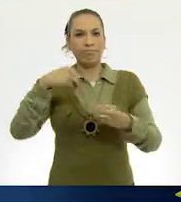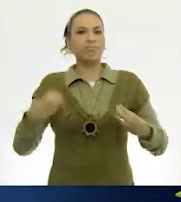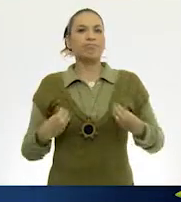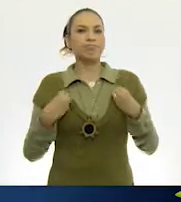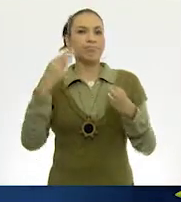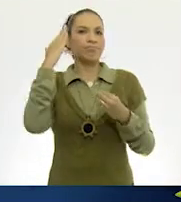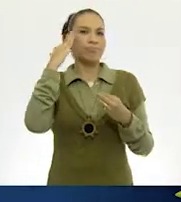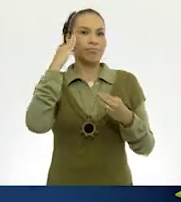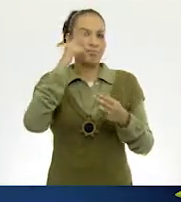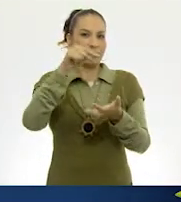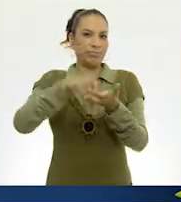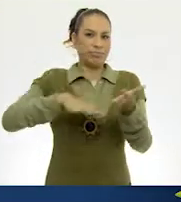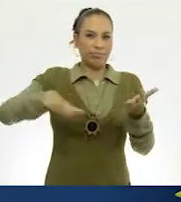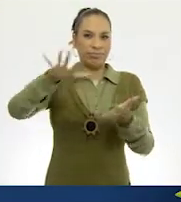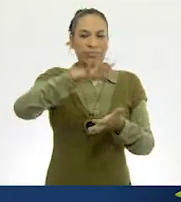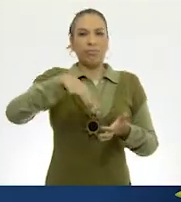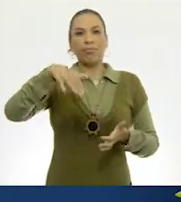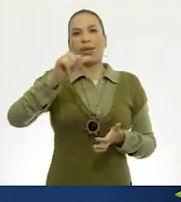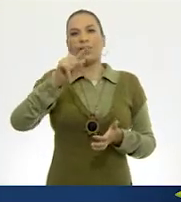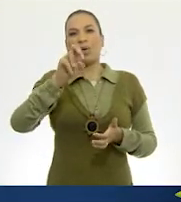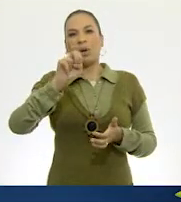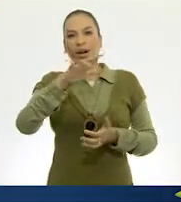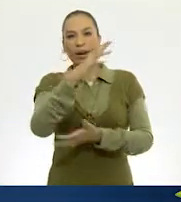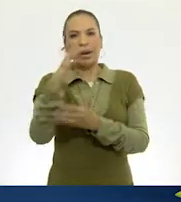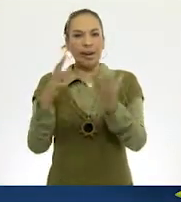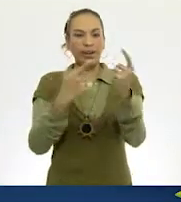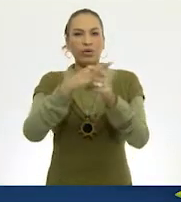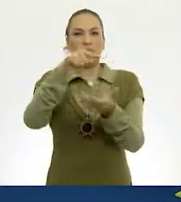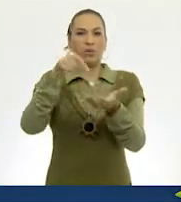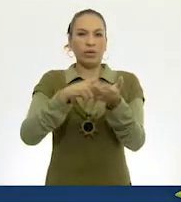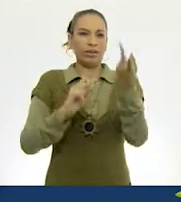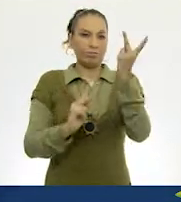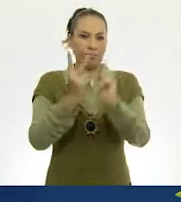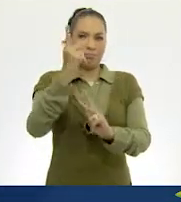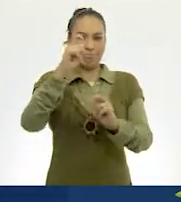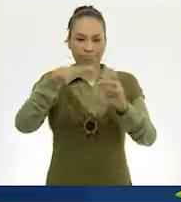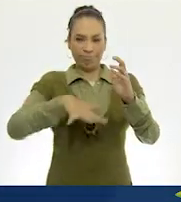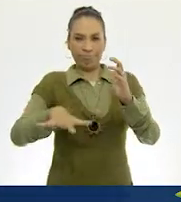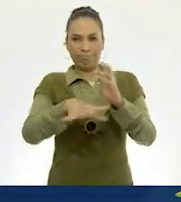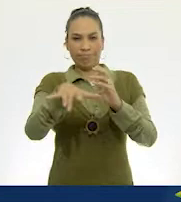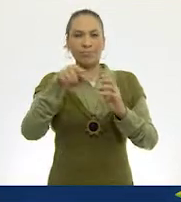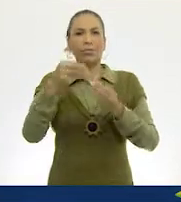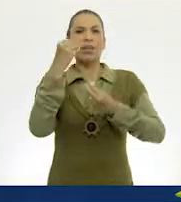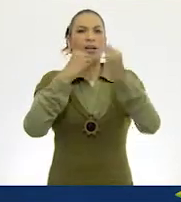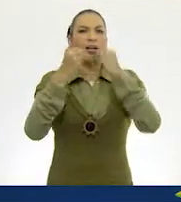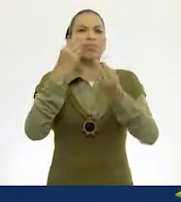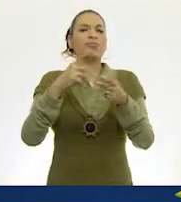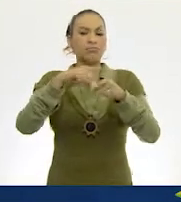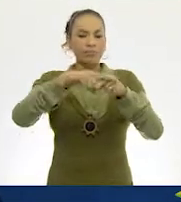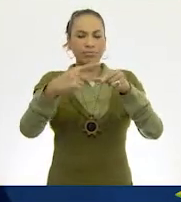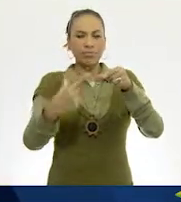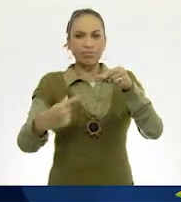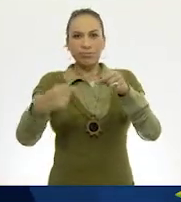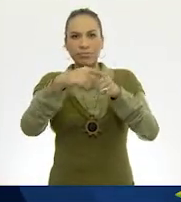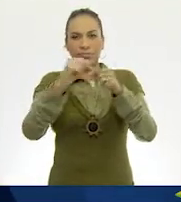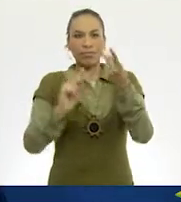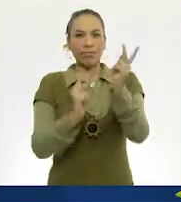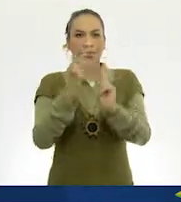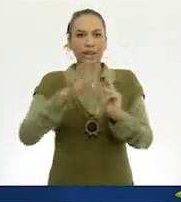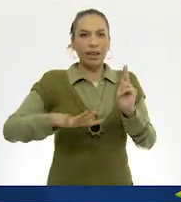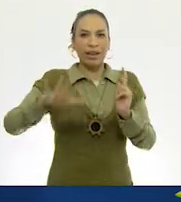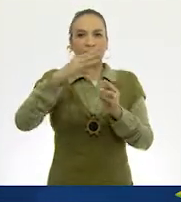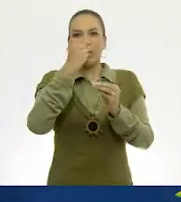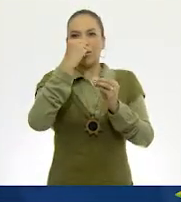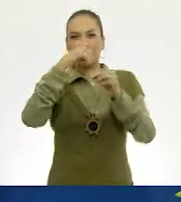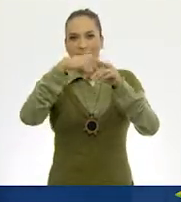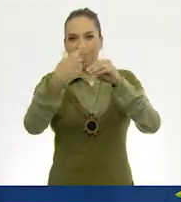principalmente zonas de matorral y lugares con vegetación acuática. Se alimentaban de hojas, pastos y